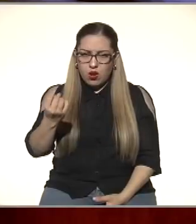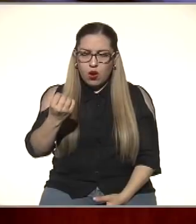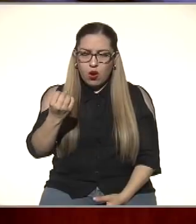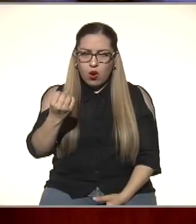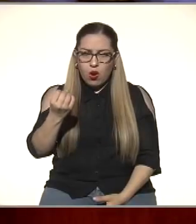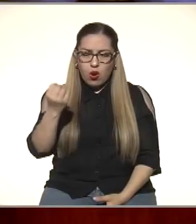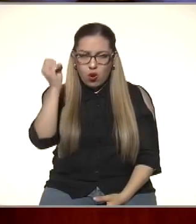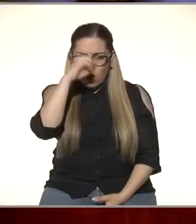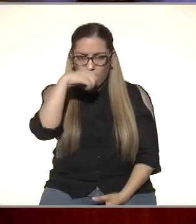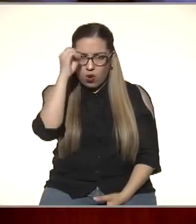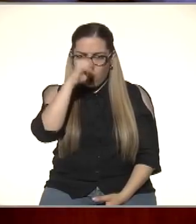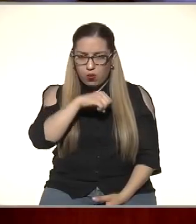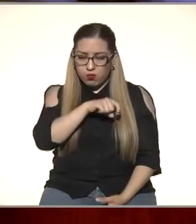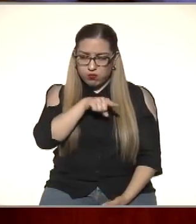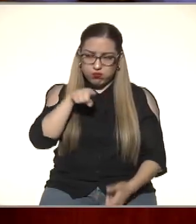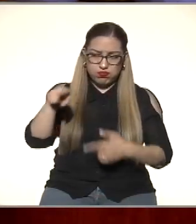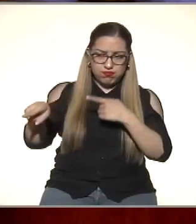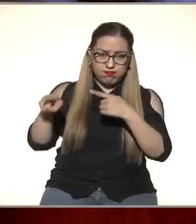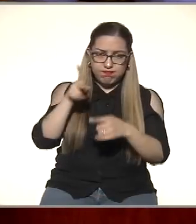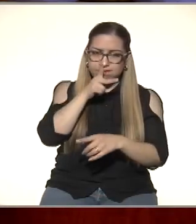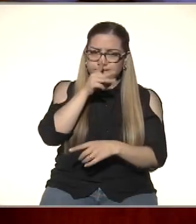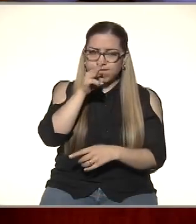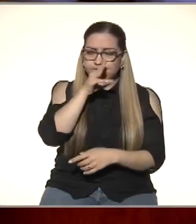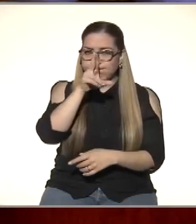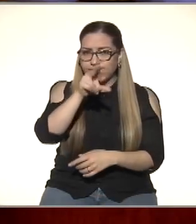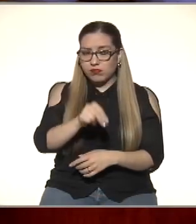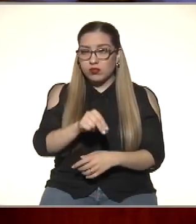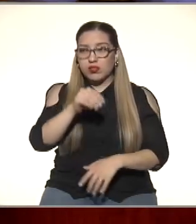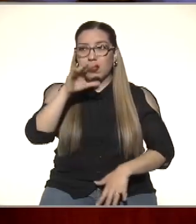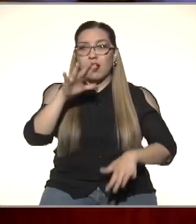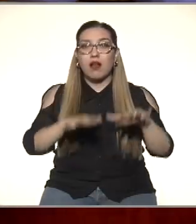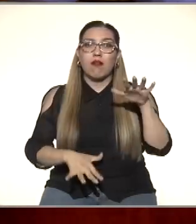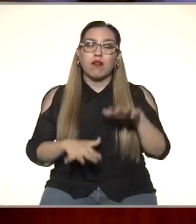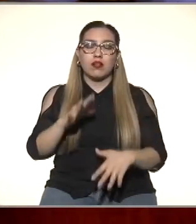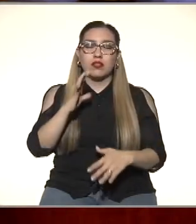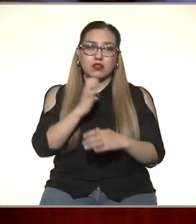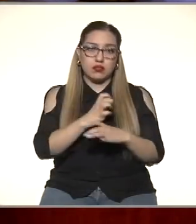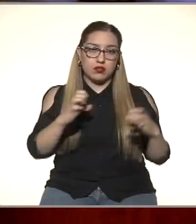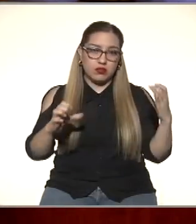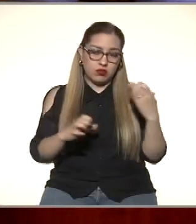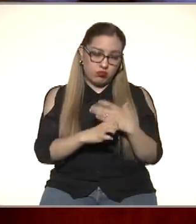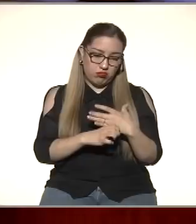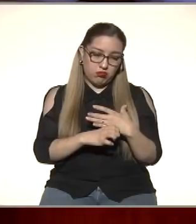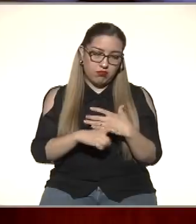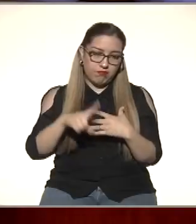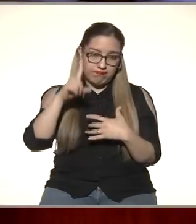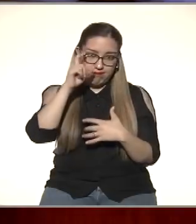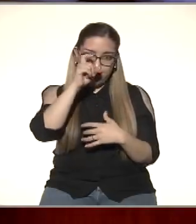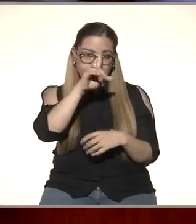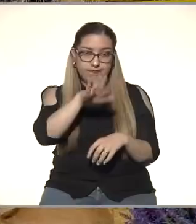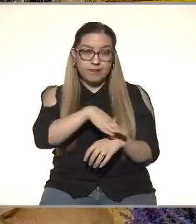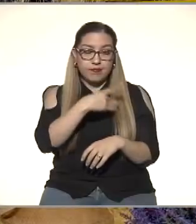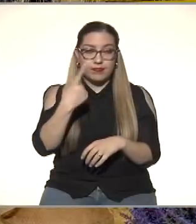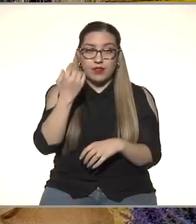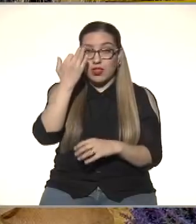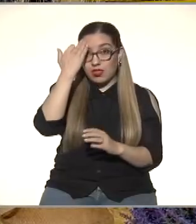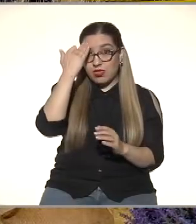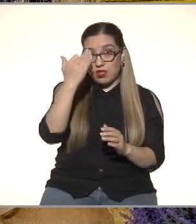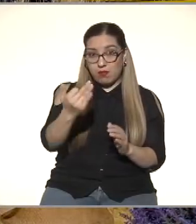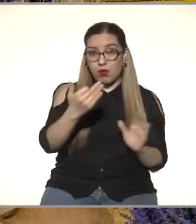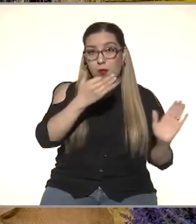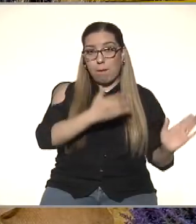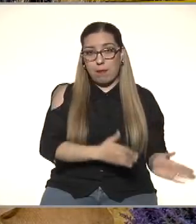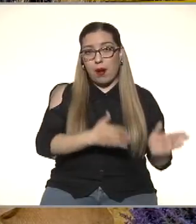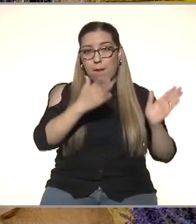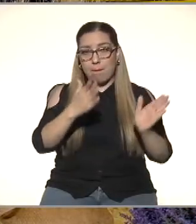para ti. Por eso muchas de las cosas que ocurren es porque no respetamos los tiempos, que es muy difícil hacerlo porque no están marcados, pues, ¿no?